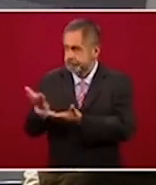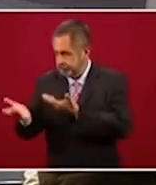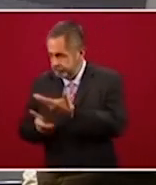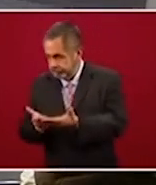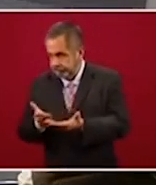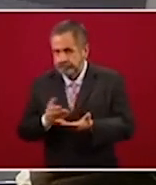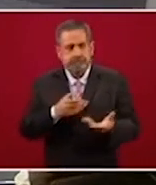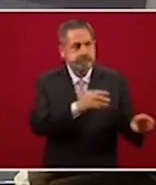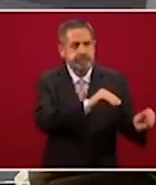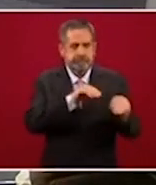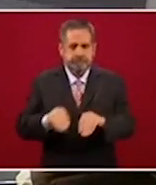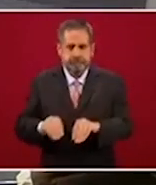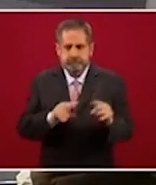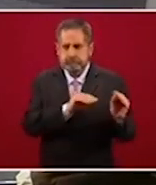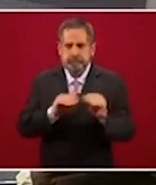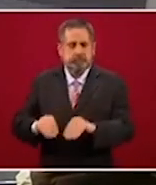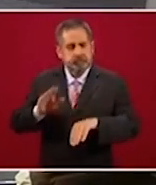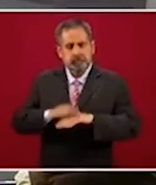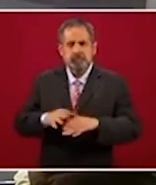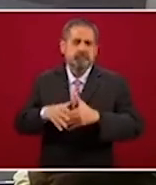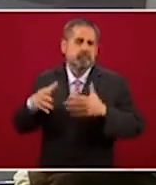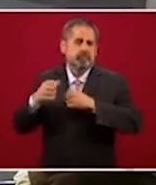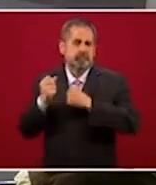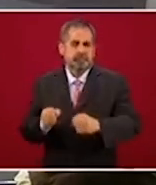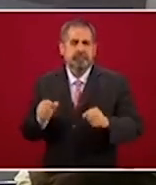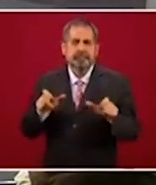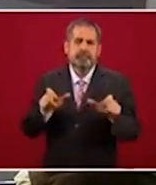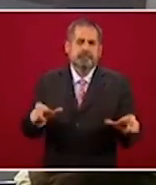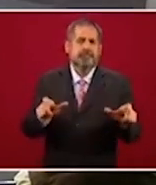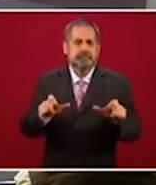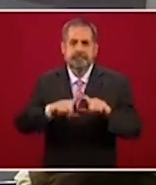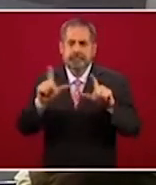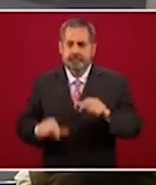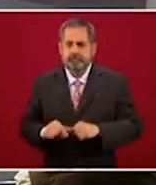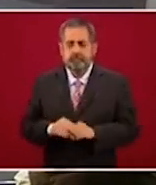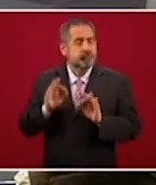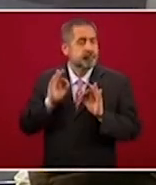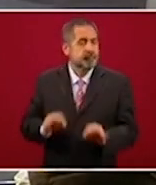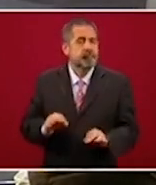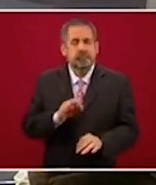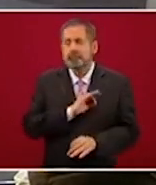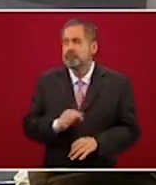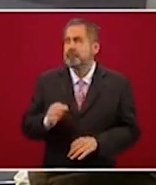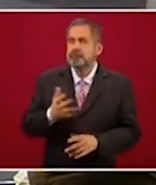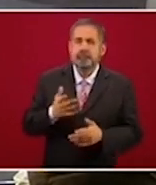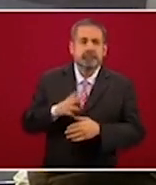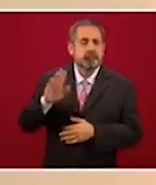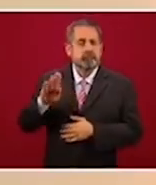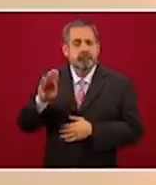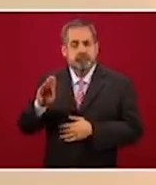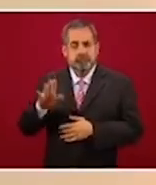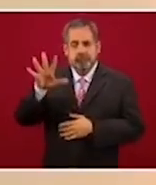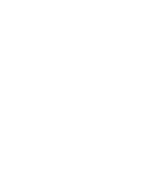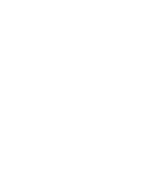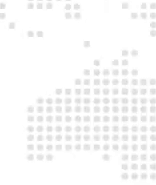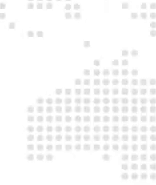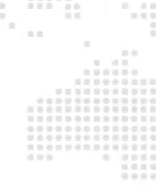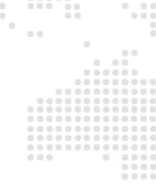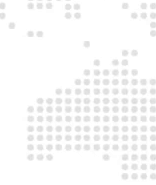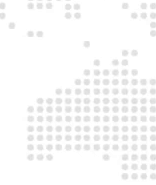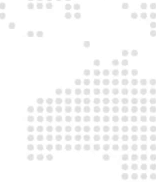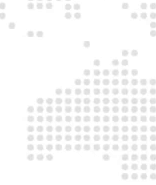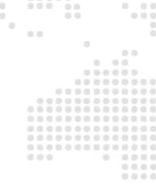es decir entonces es propiamente de la guardia nacional nos quedarían más o menos 95 mil elementos